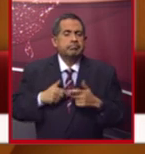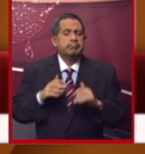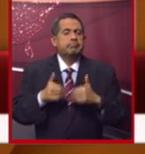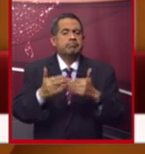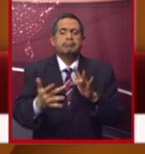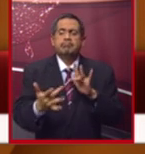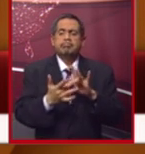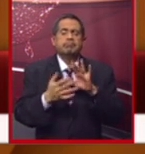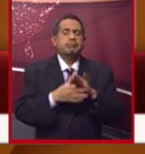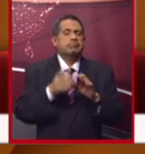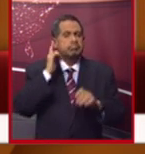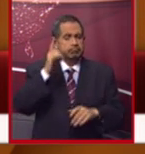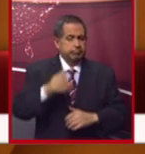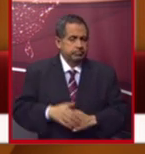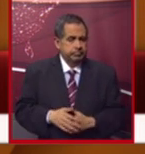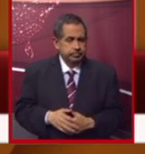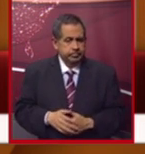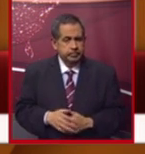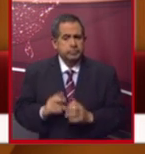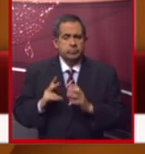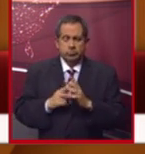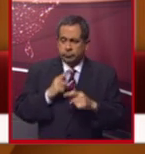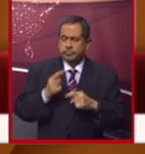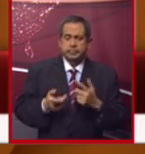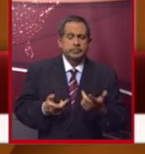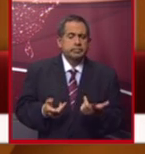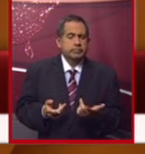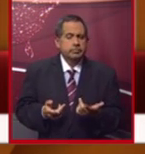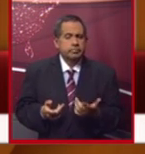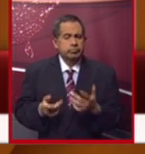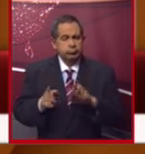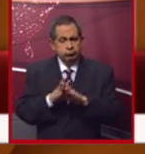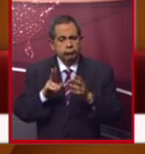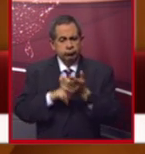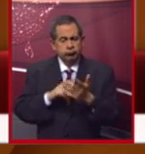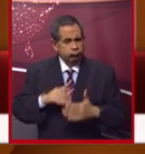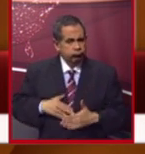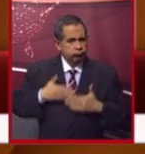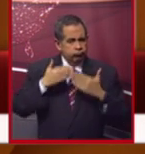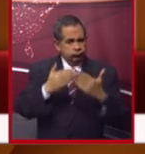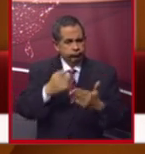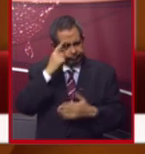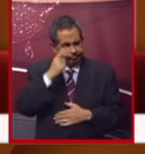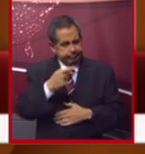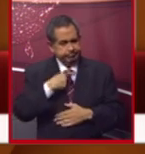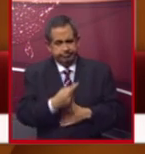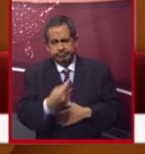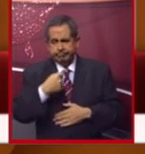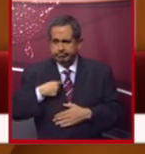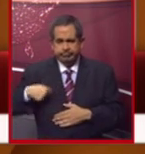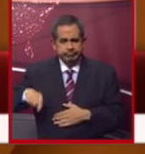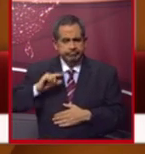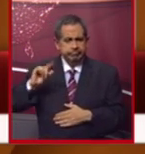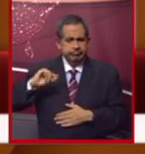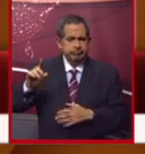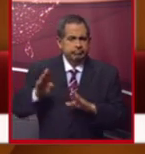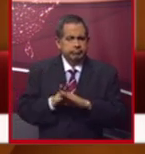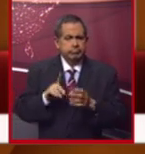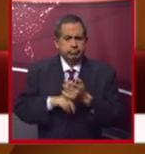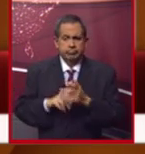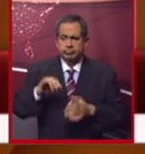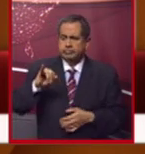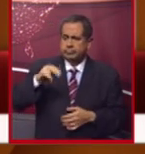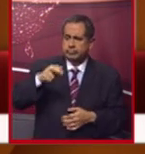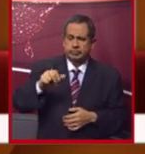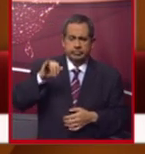todos aspiramos. Tenemos que volver a recobrar la confianza de la ciudadanía en las autoridades y creo que el INAI va a jugar